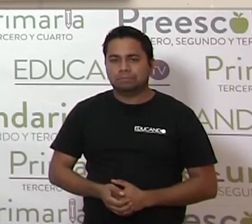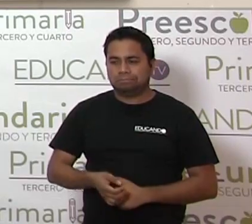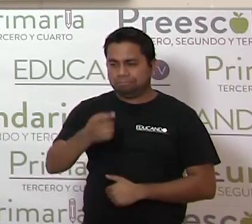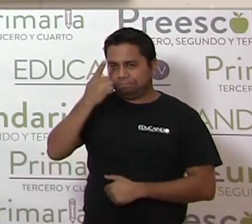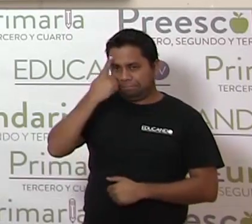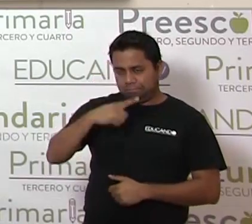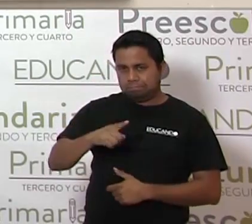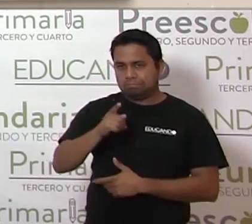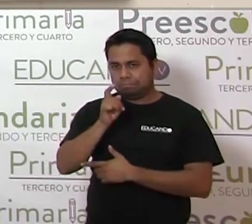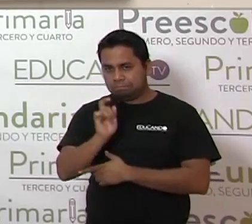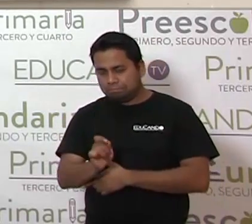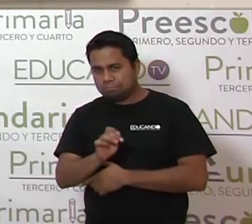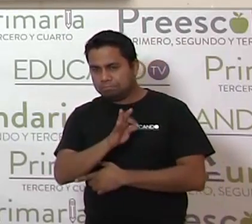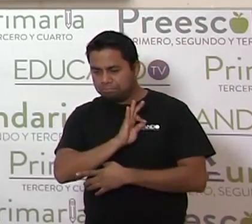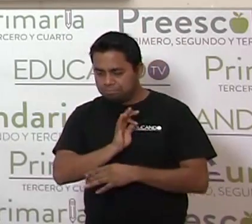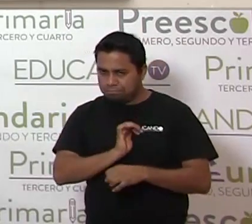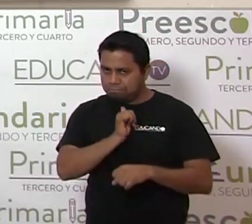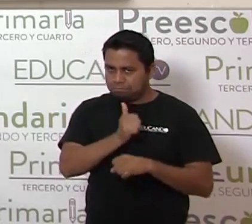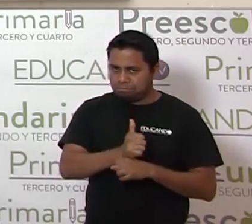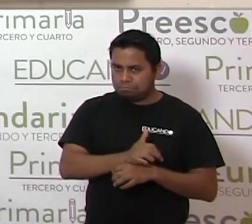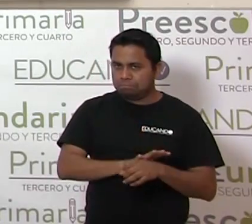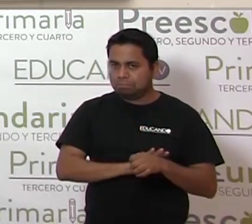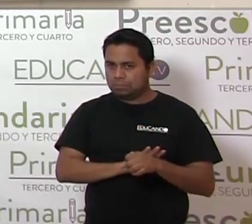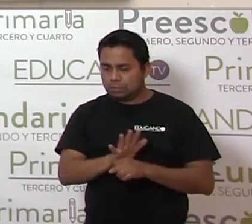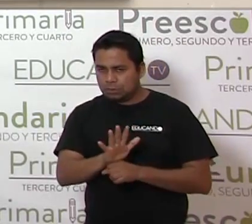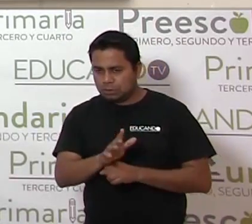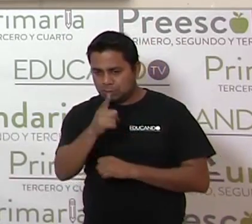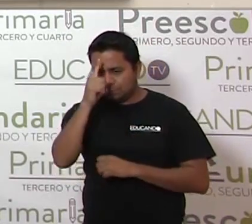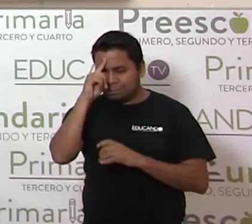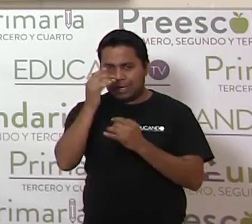entablar lo que es nuestra